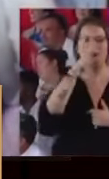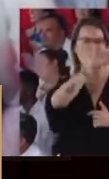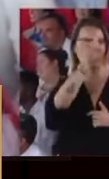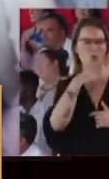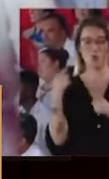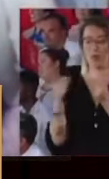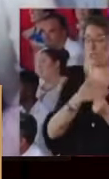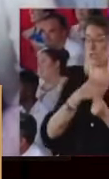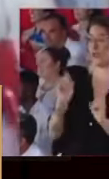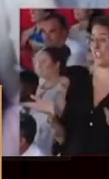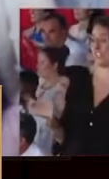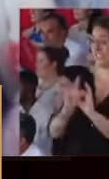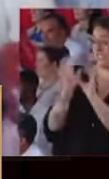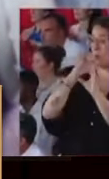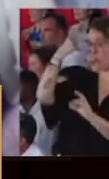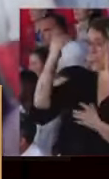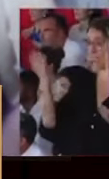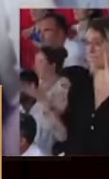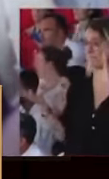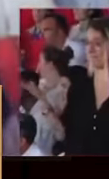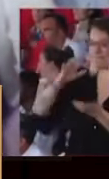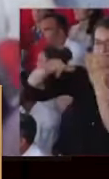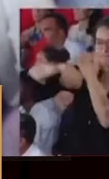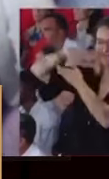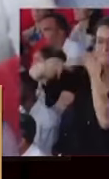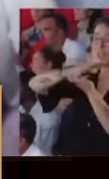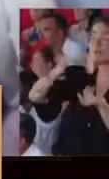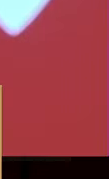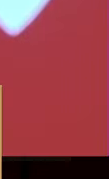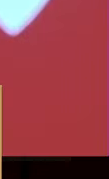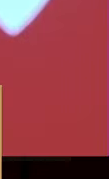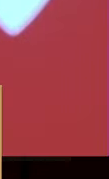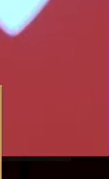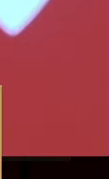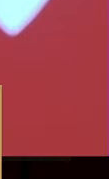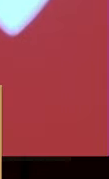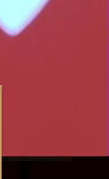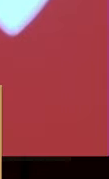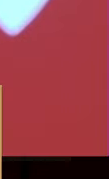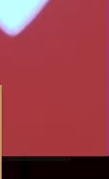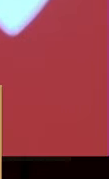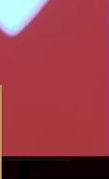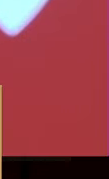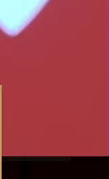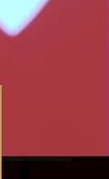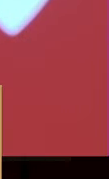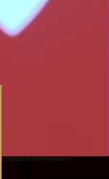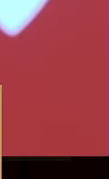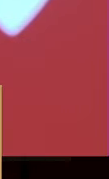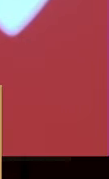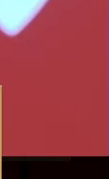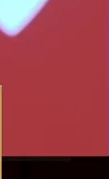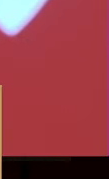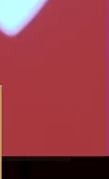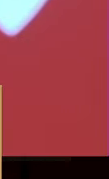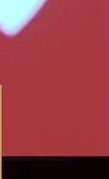Por un lado, cada vez hay un mayor control por parte del gobierno en empresas del SEPI a través de personas afines al PSOE, no a través de